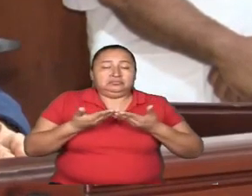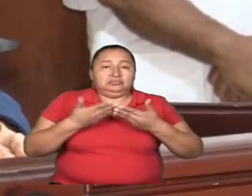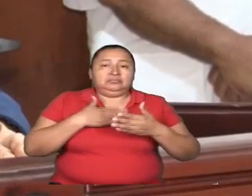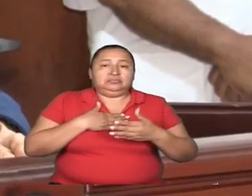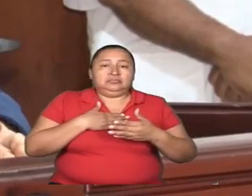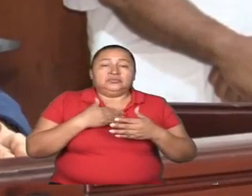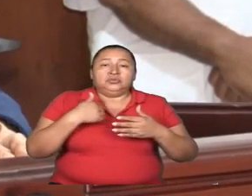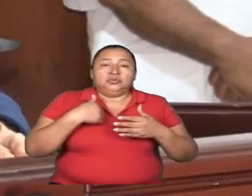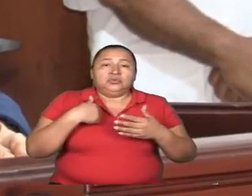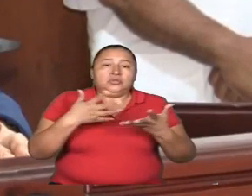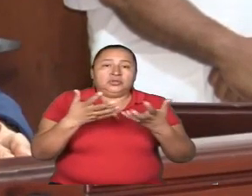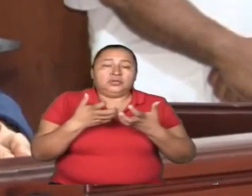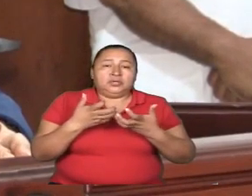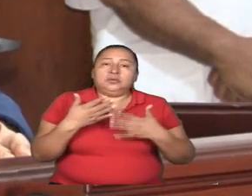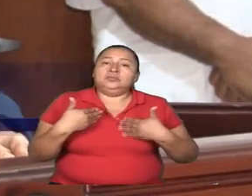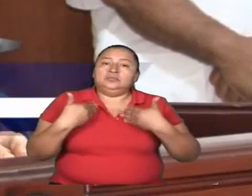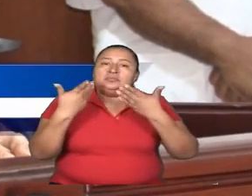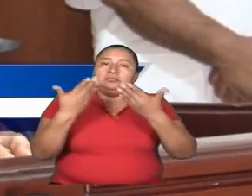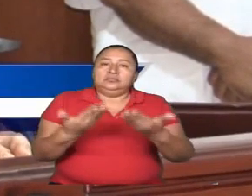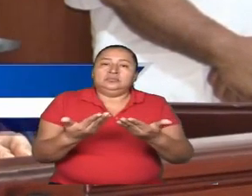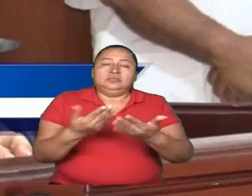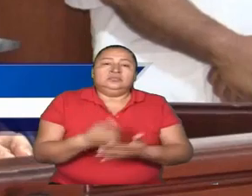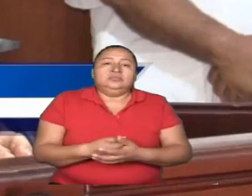quiero dedicárselo,